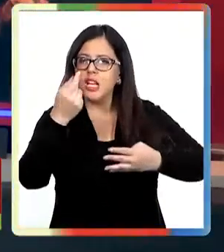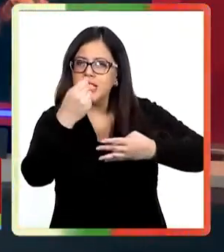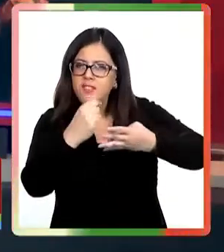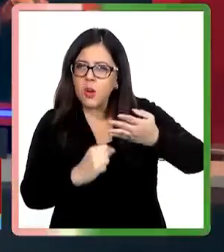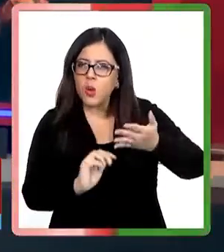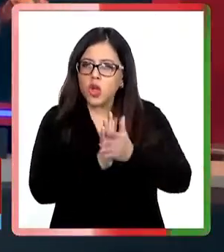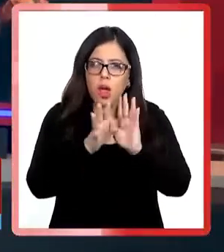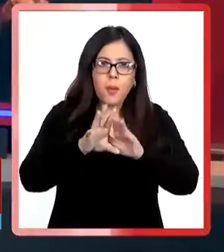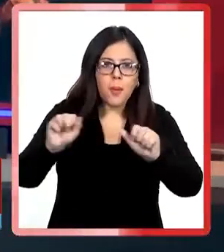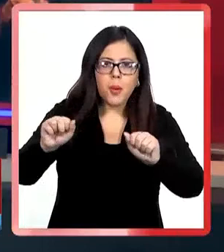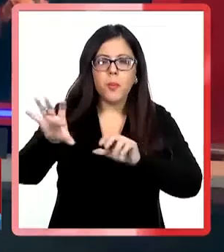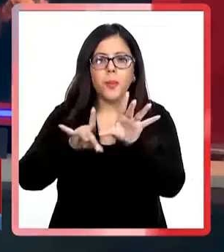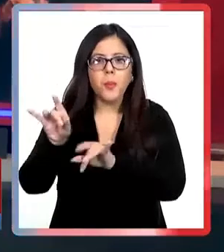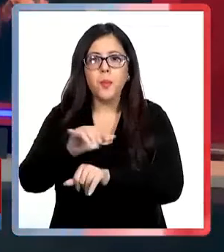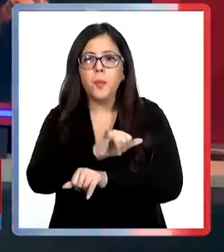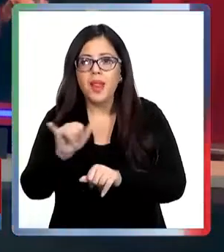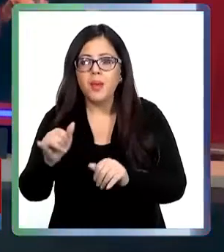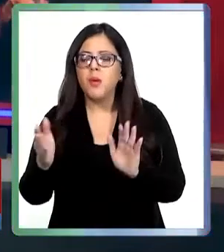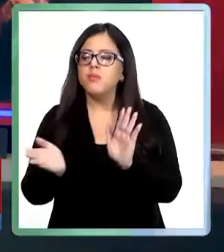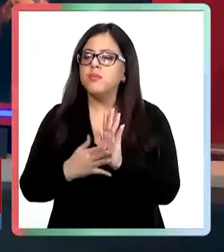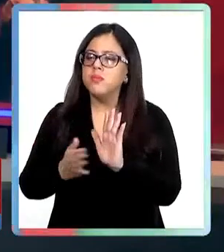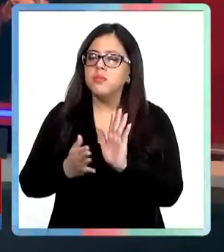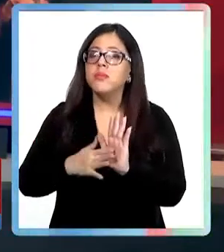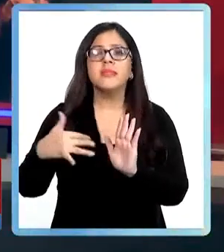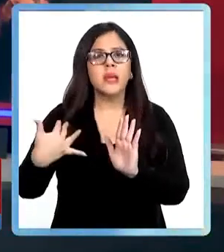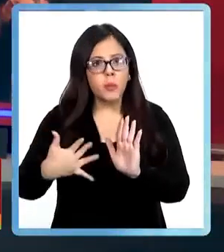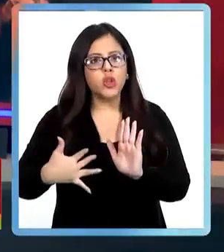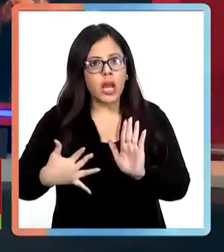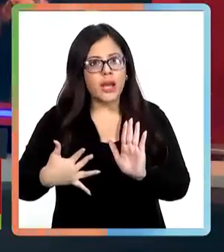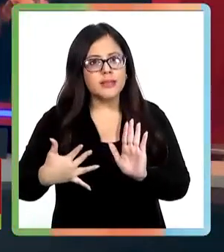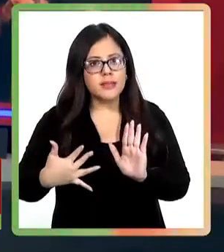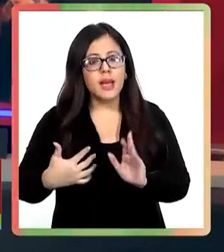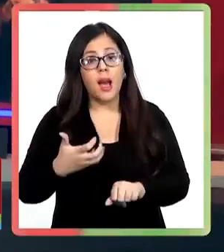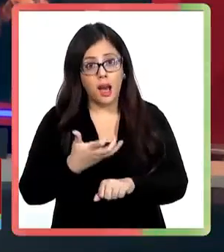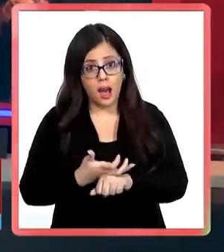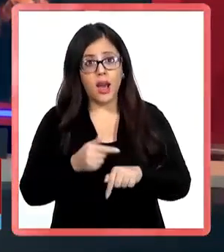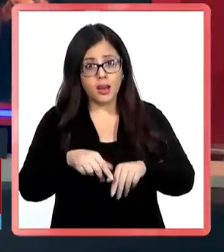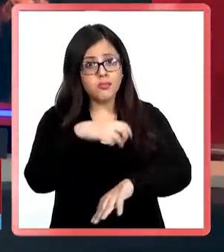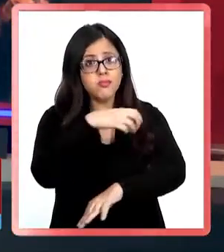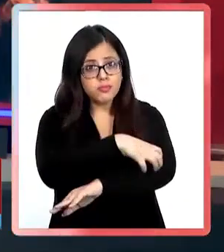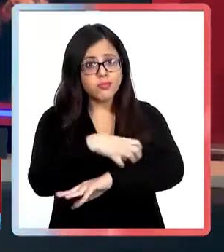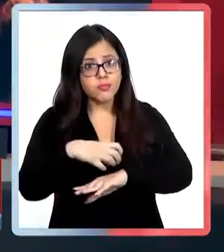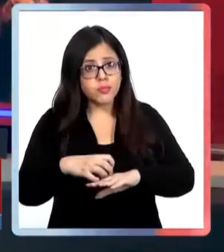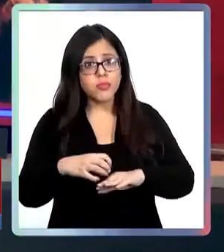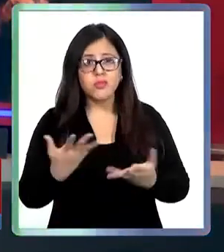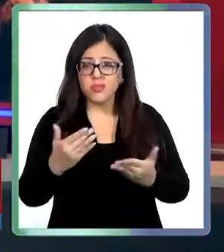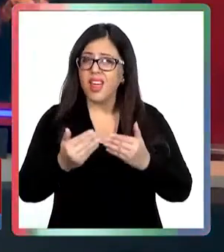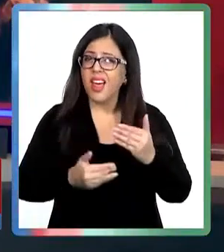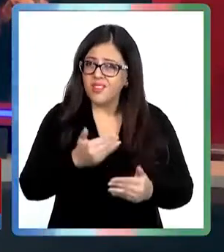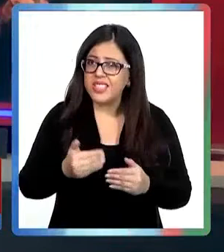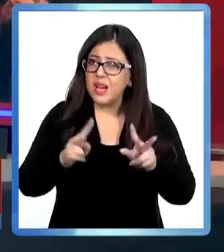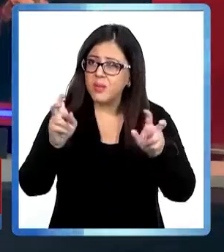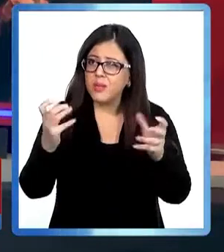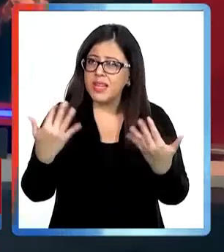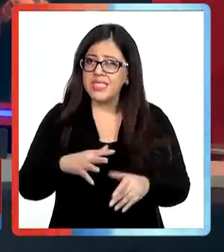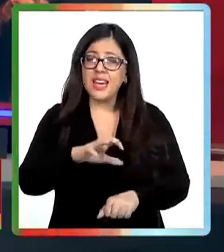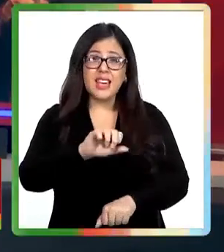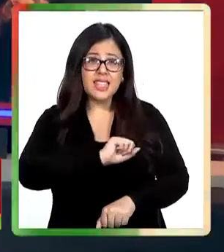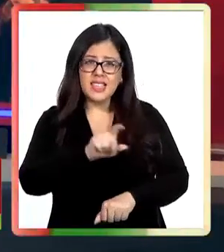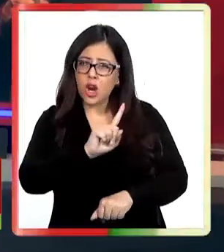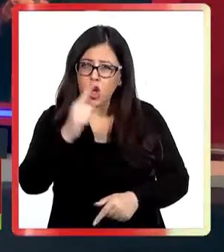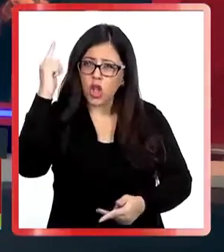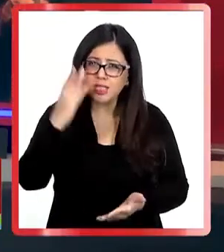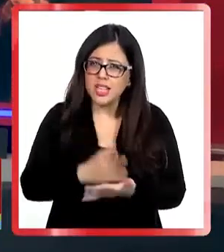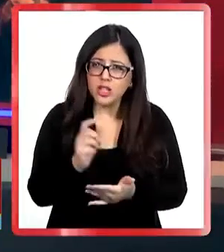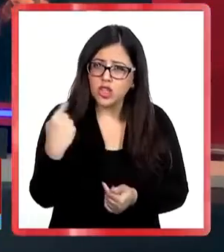cada promesa electoral para después comprobar qué tanta importancia se les ha dado a las regiones. ¿Avanzamos hacia la descentralización?